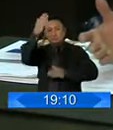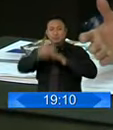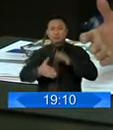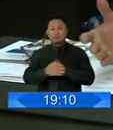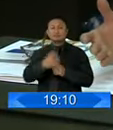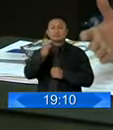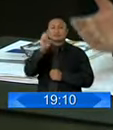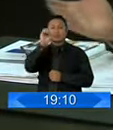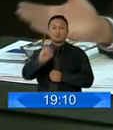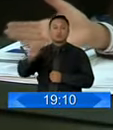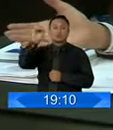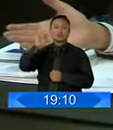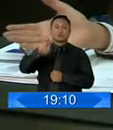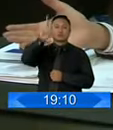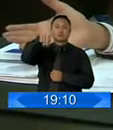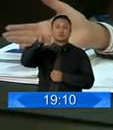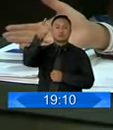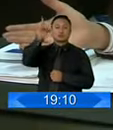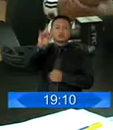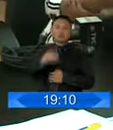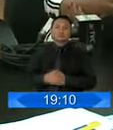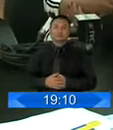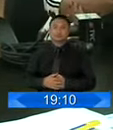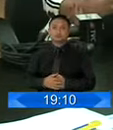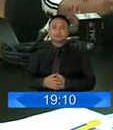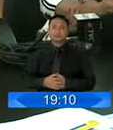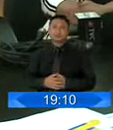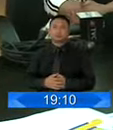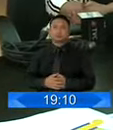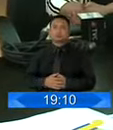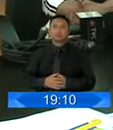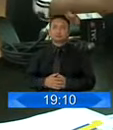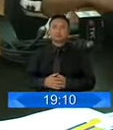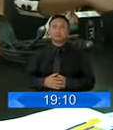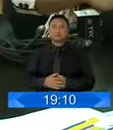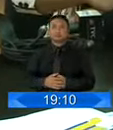15 de octubre del 2018. Informó Patricia Aldaz.